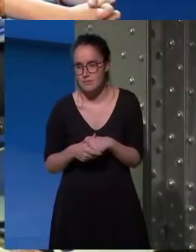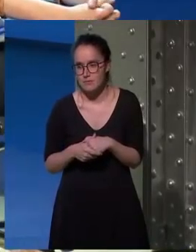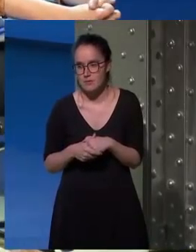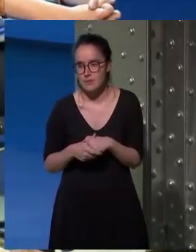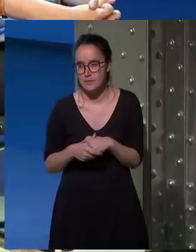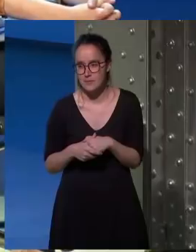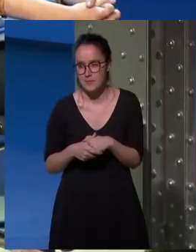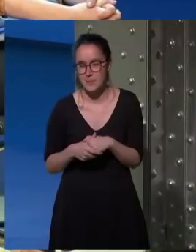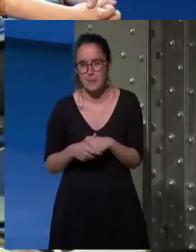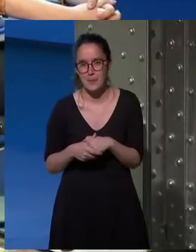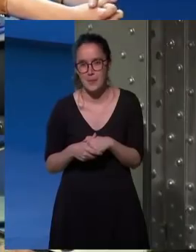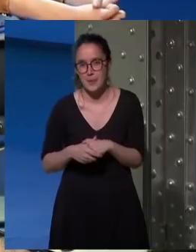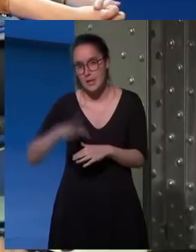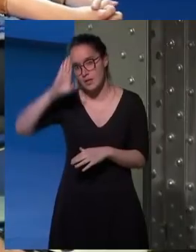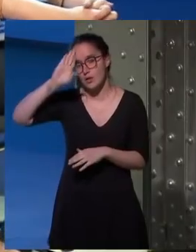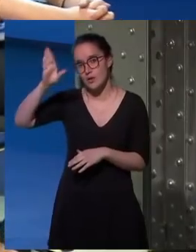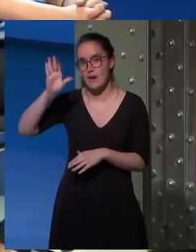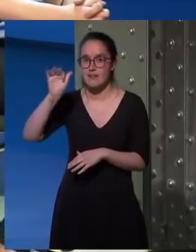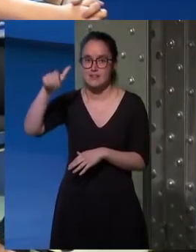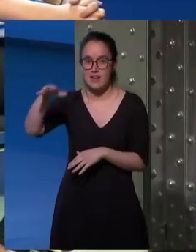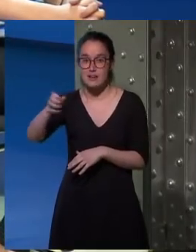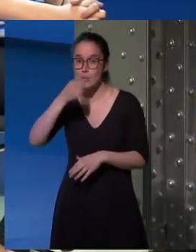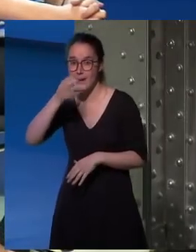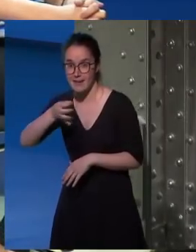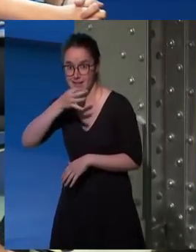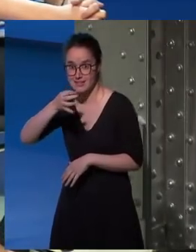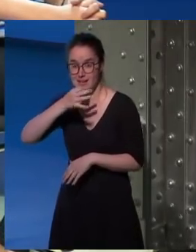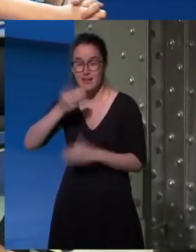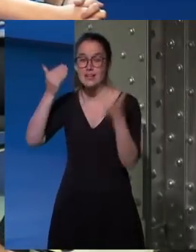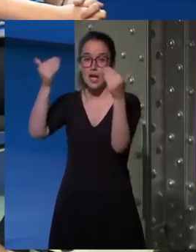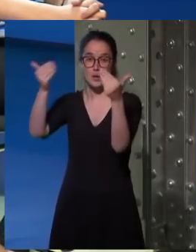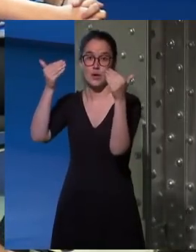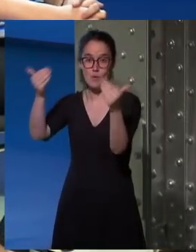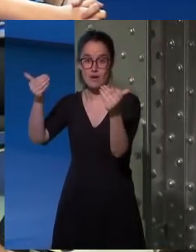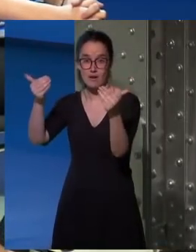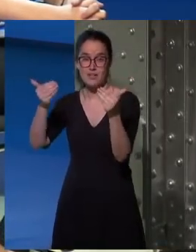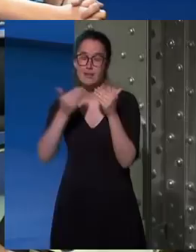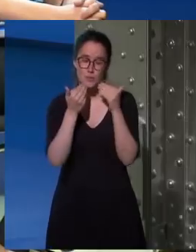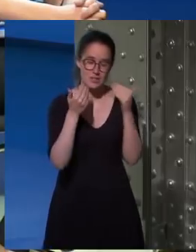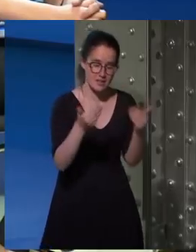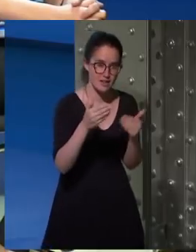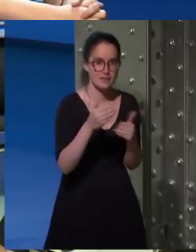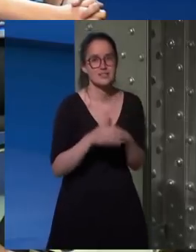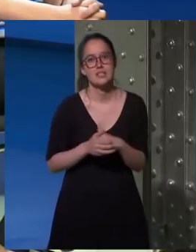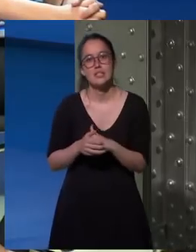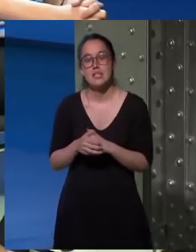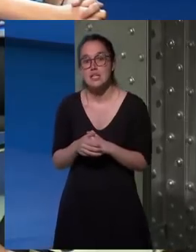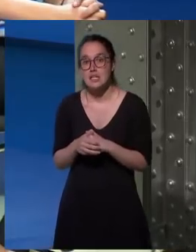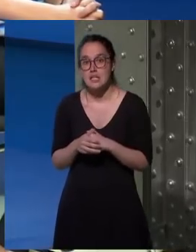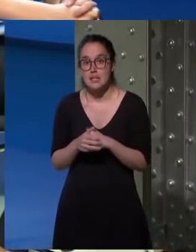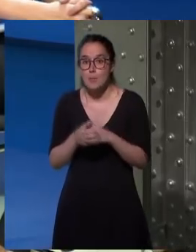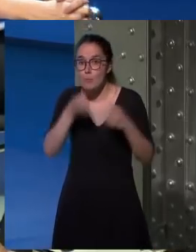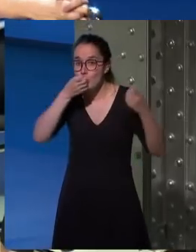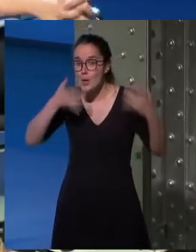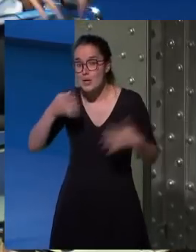Hola. Hola, Sandra, buenas tardes, enhorabuena por el material.